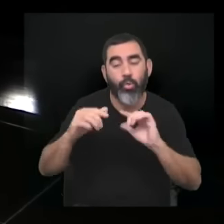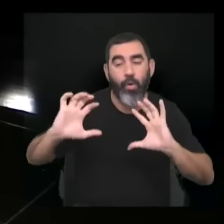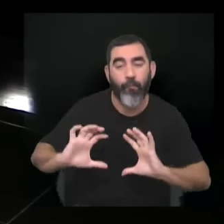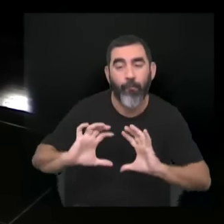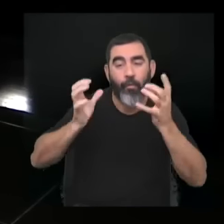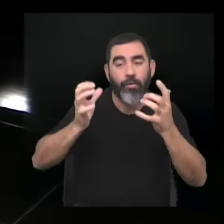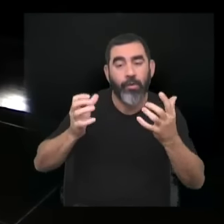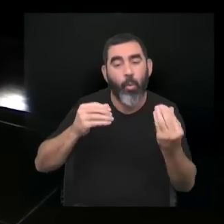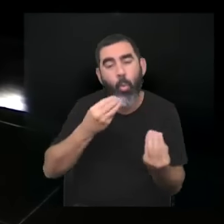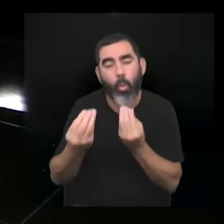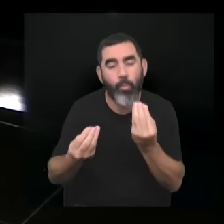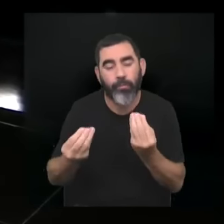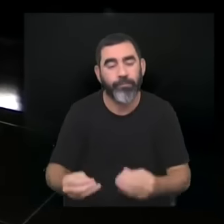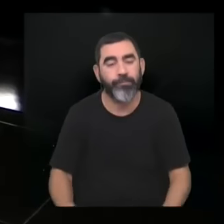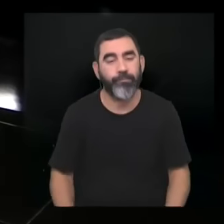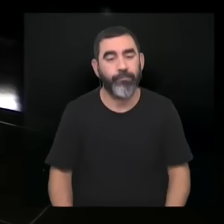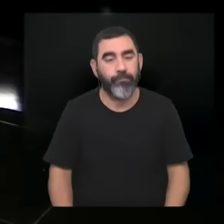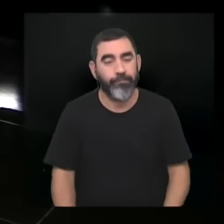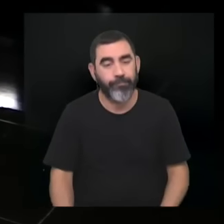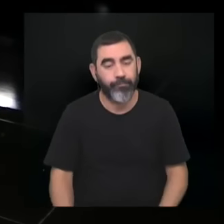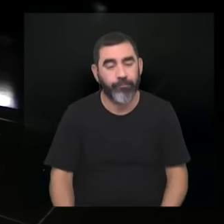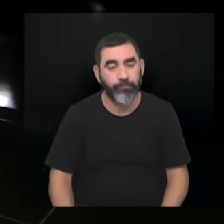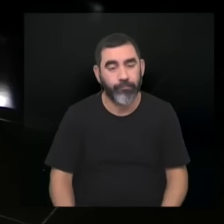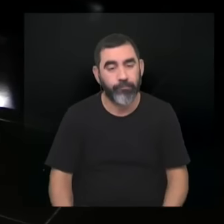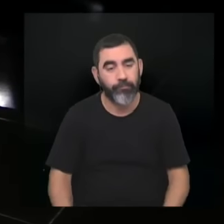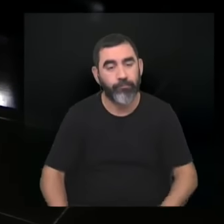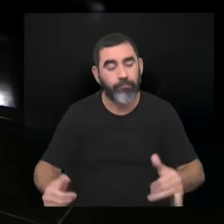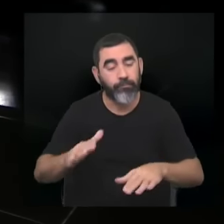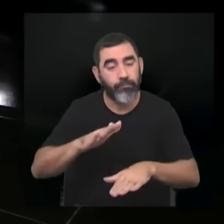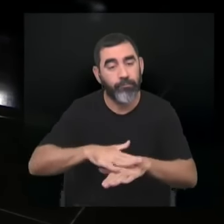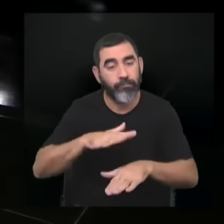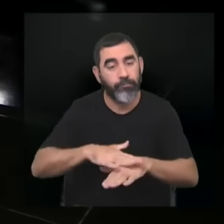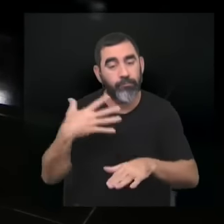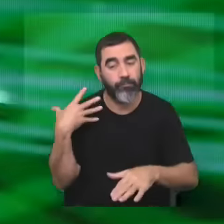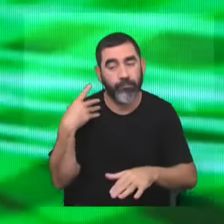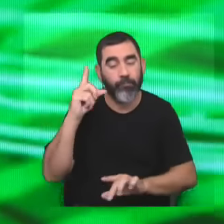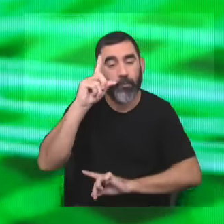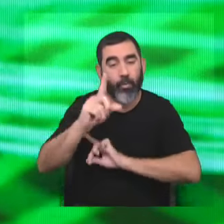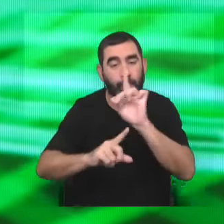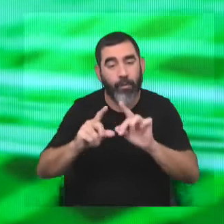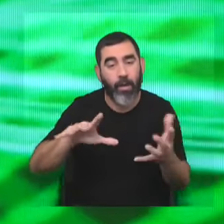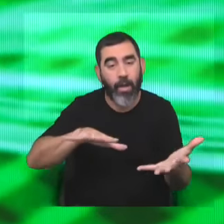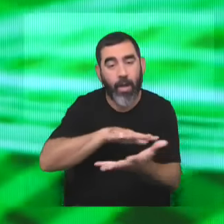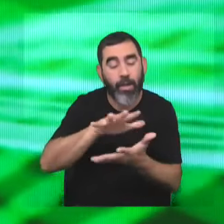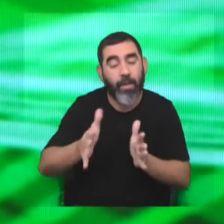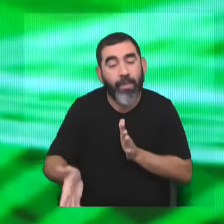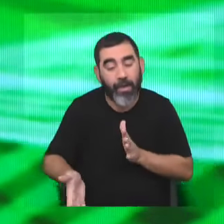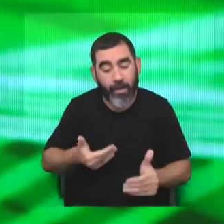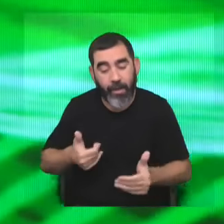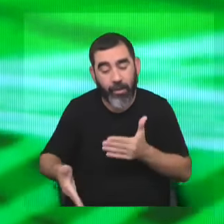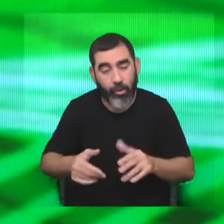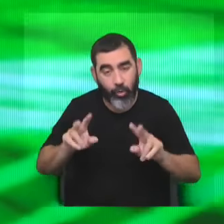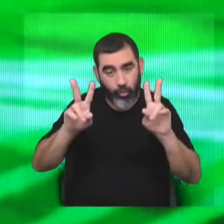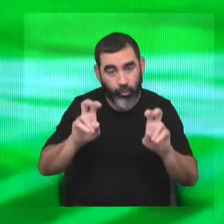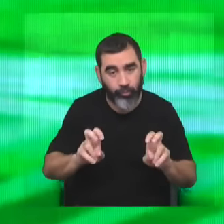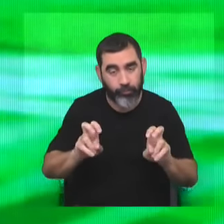enfocarlo por dónde bueno nosotras asos os la responsabilidad de estar en el rectorado de la universidad con un área de género específicamente para llevar